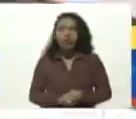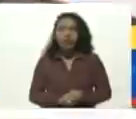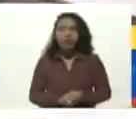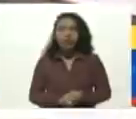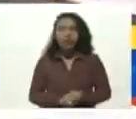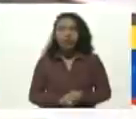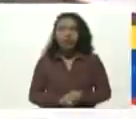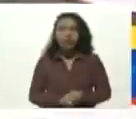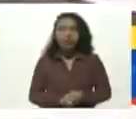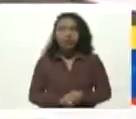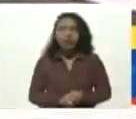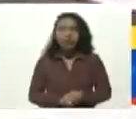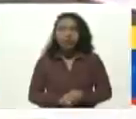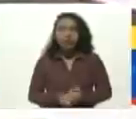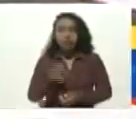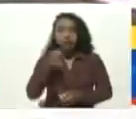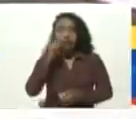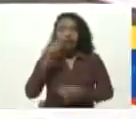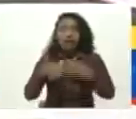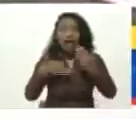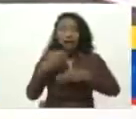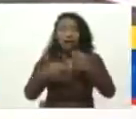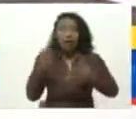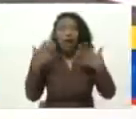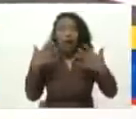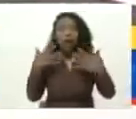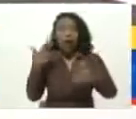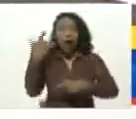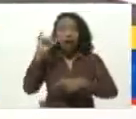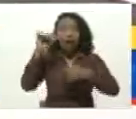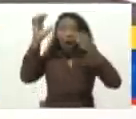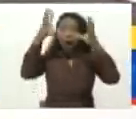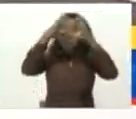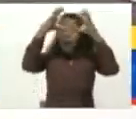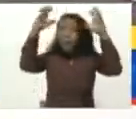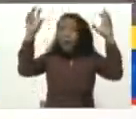Ah, es lo único que quita el calor. Está haciendo calor porque además tenemos una nube aquí.